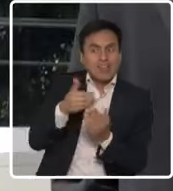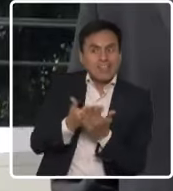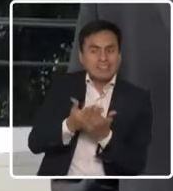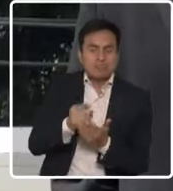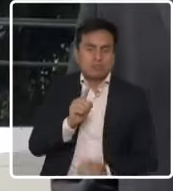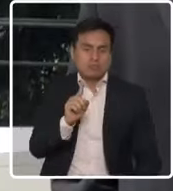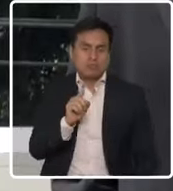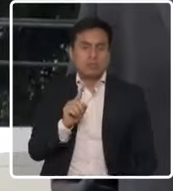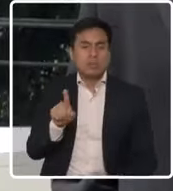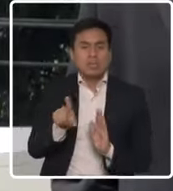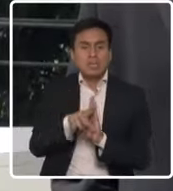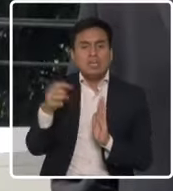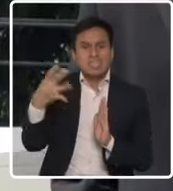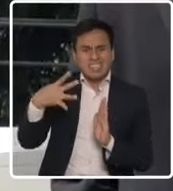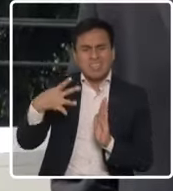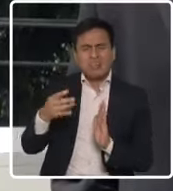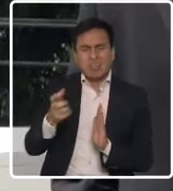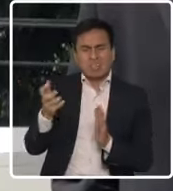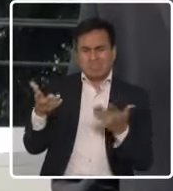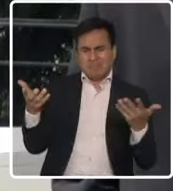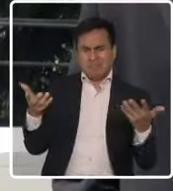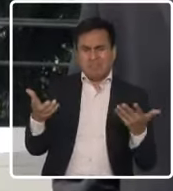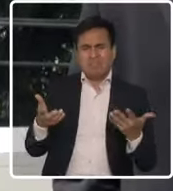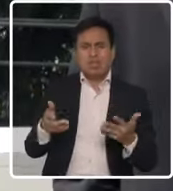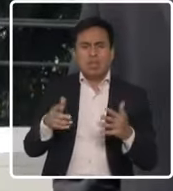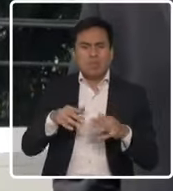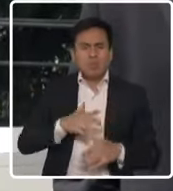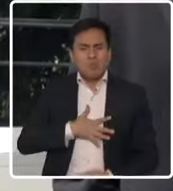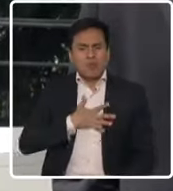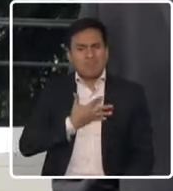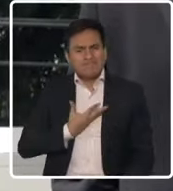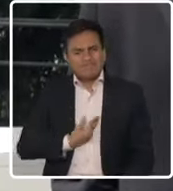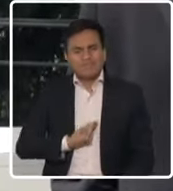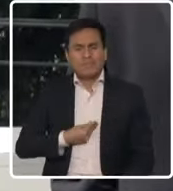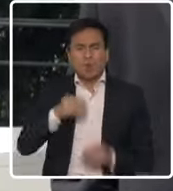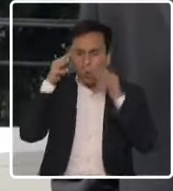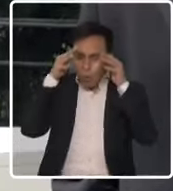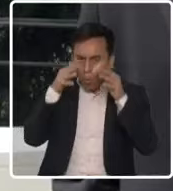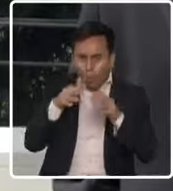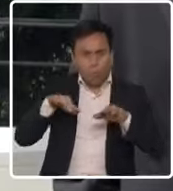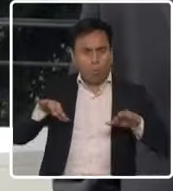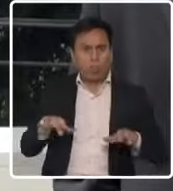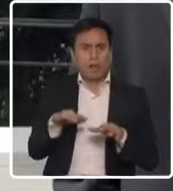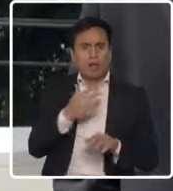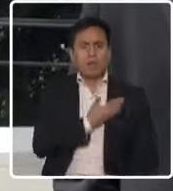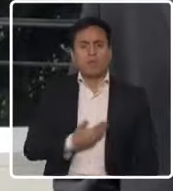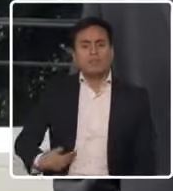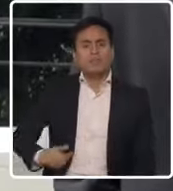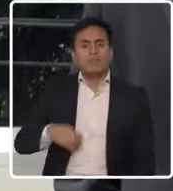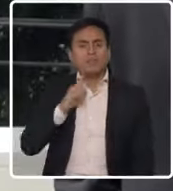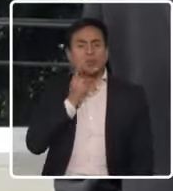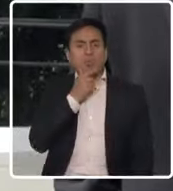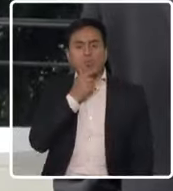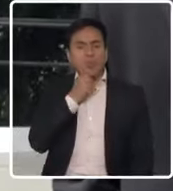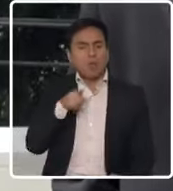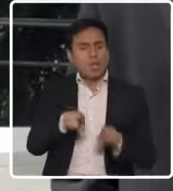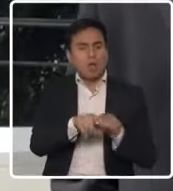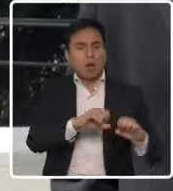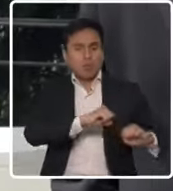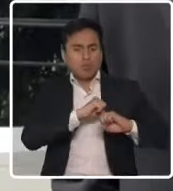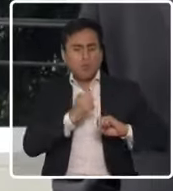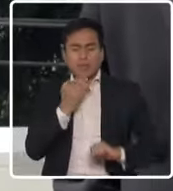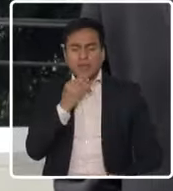elección. La delincuencia nos conmueve y nos ocupa. Nos ocupa como gobierno y no me cabe ninguna duda que también a la